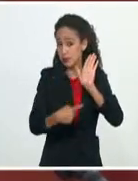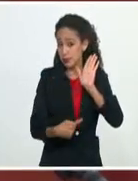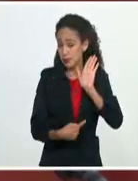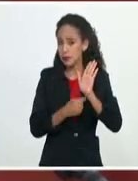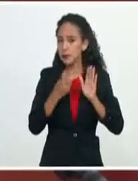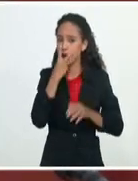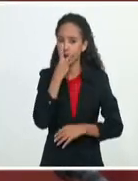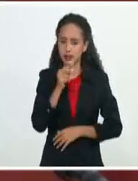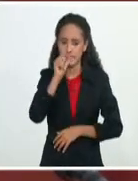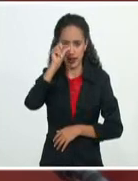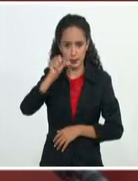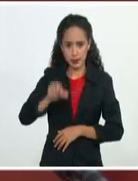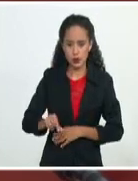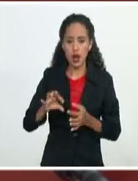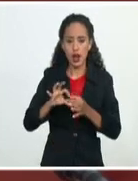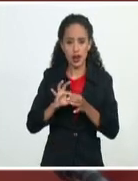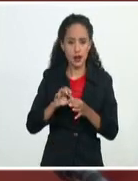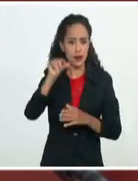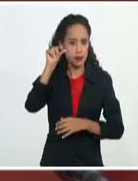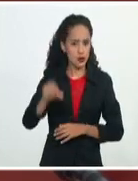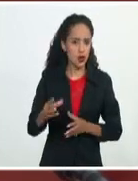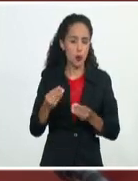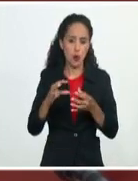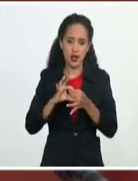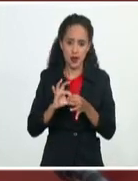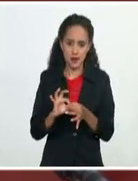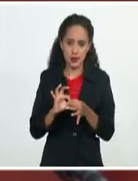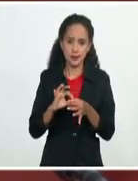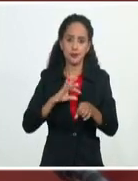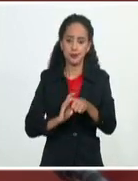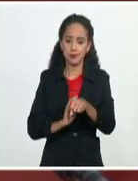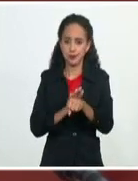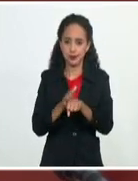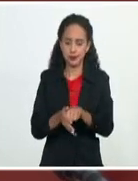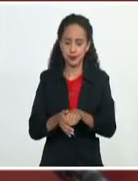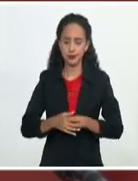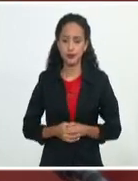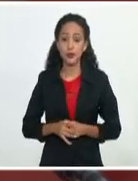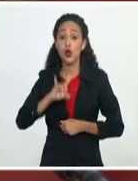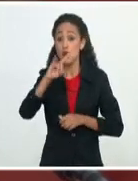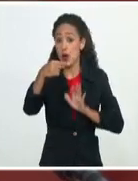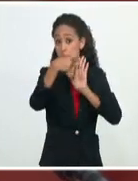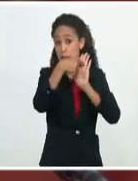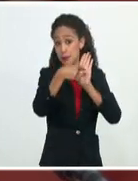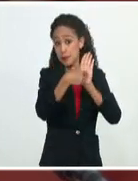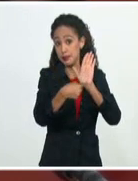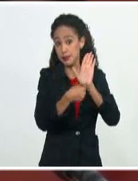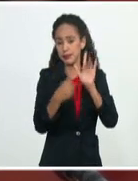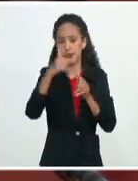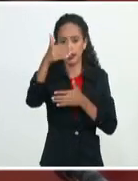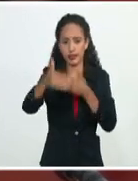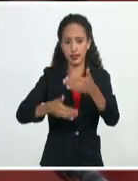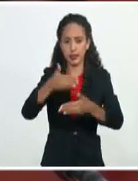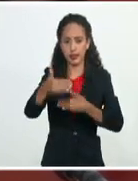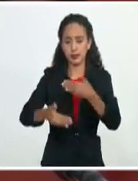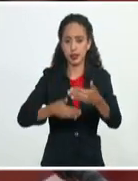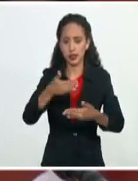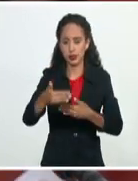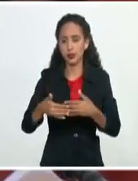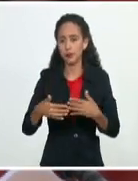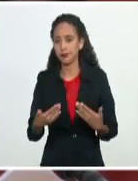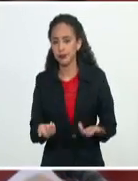supervivencia de los pacientes graves y críticos con COVID-19. Se describen los nuevos enfoques de clasificación y tratamiento para estos pacientes basados